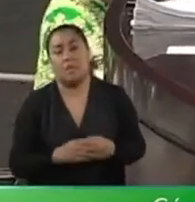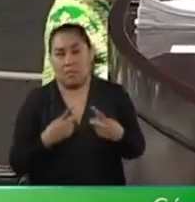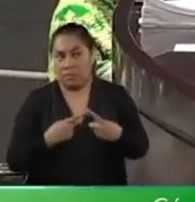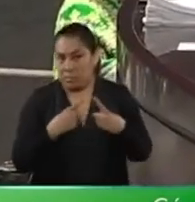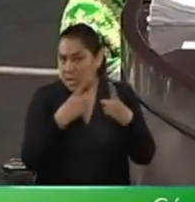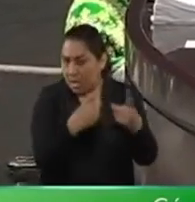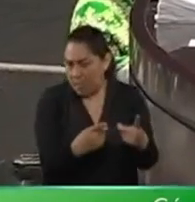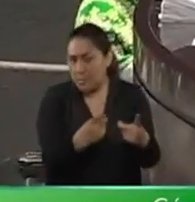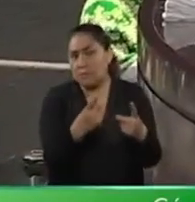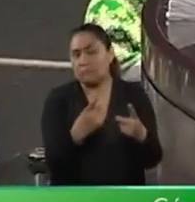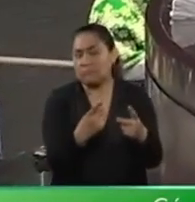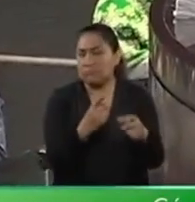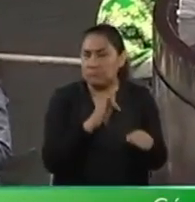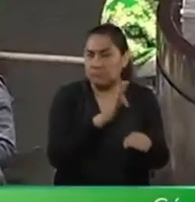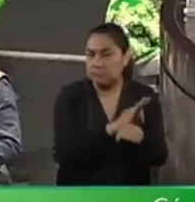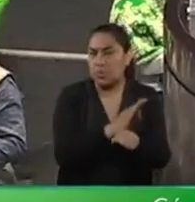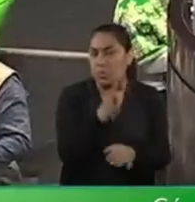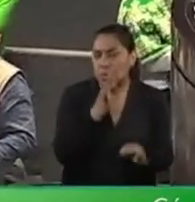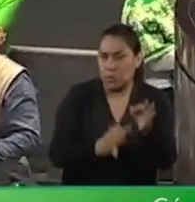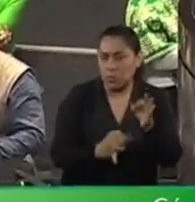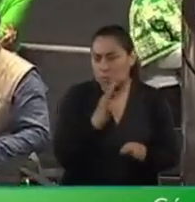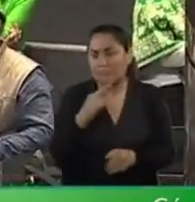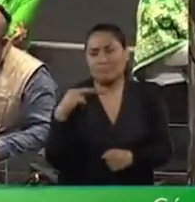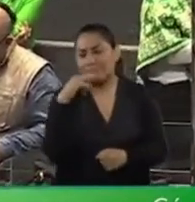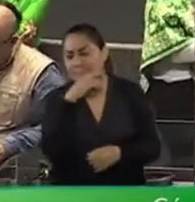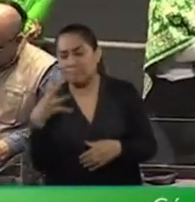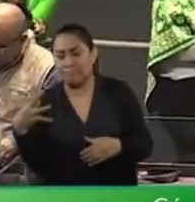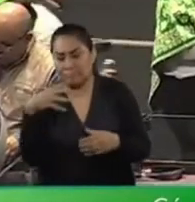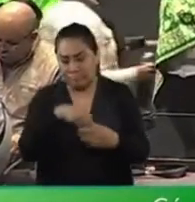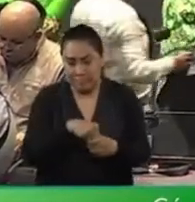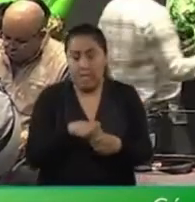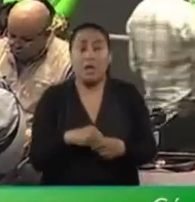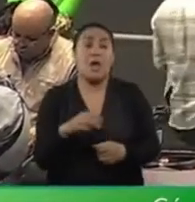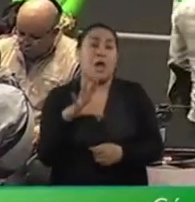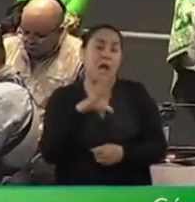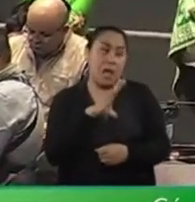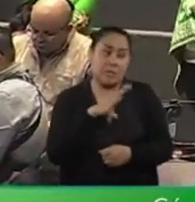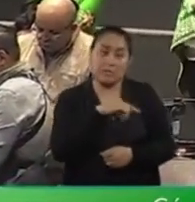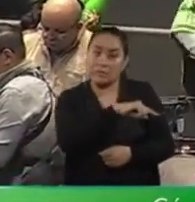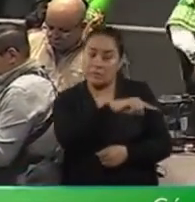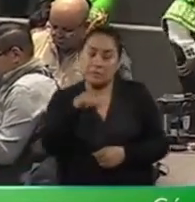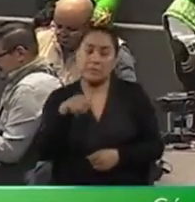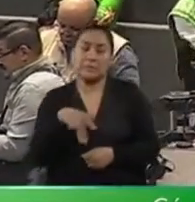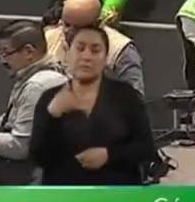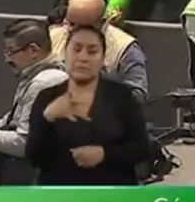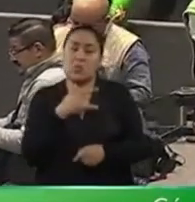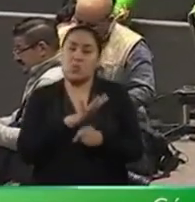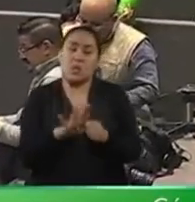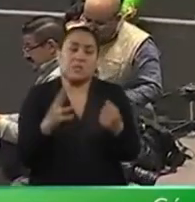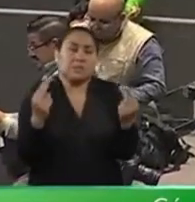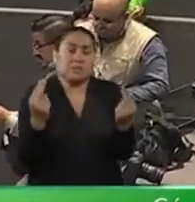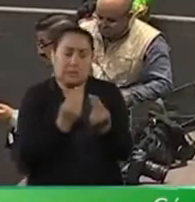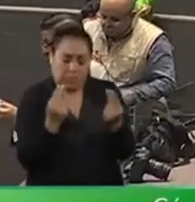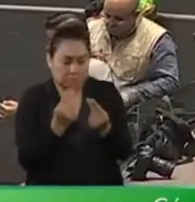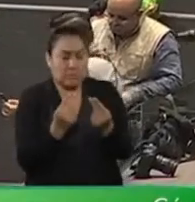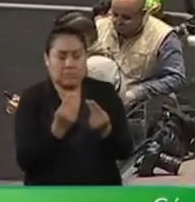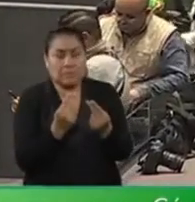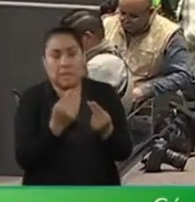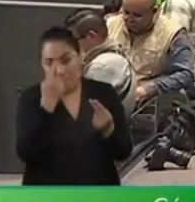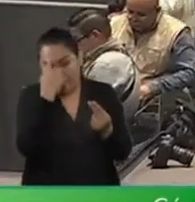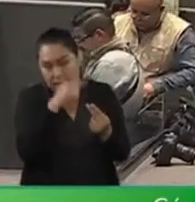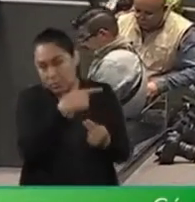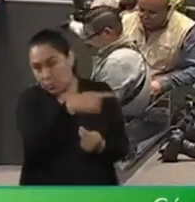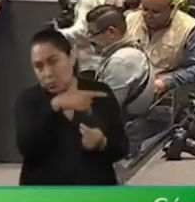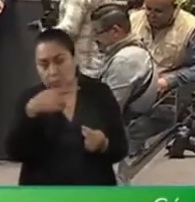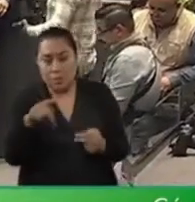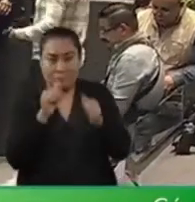eficaz, eficiente e incluyente, que tenga presente todas las necesidades y particularidades para el acceso